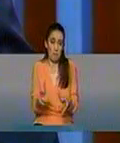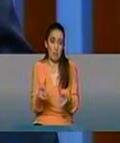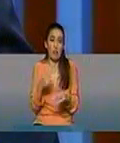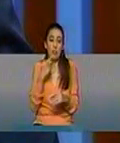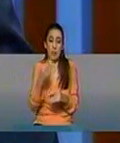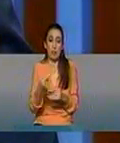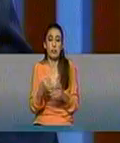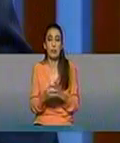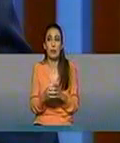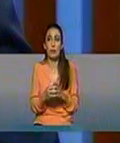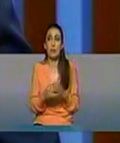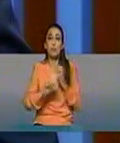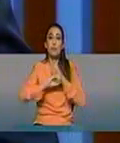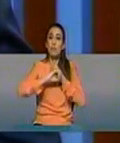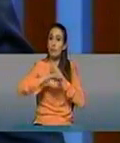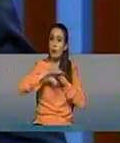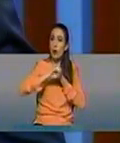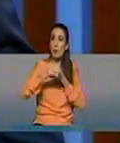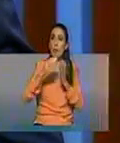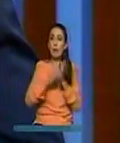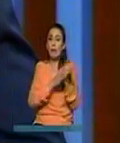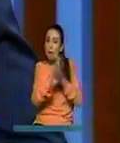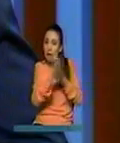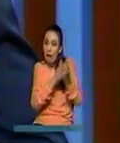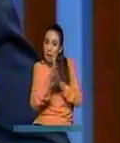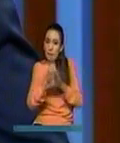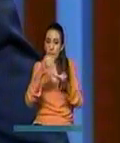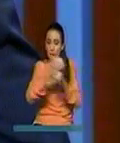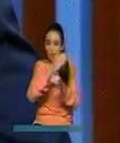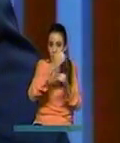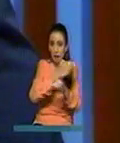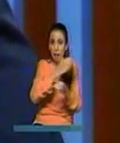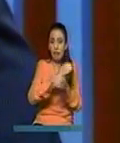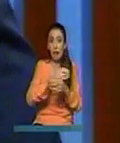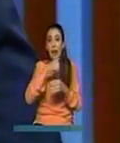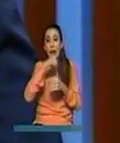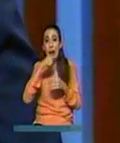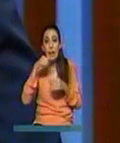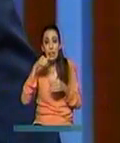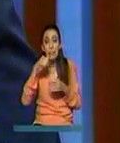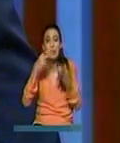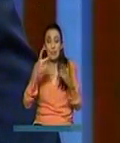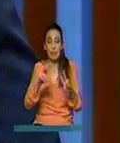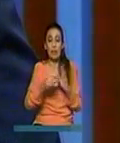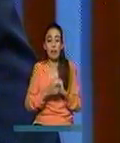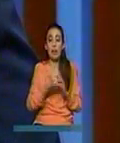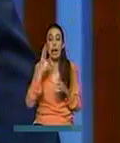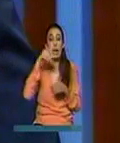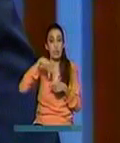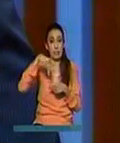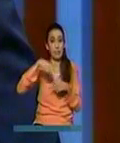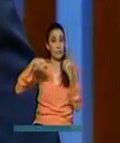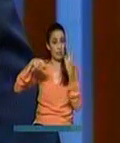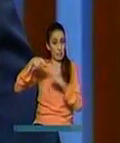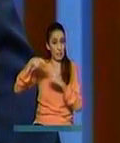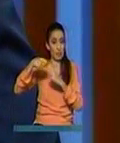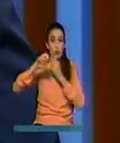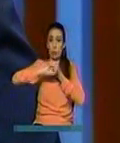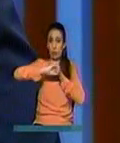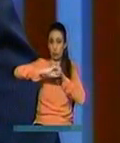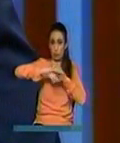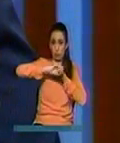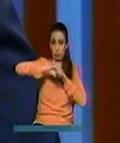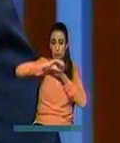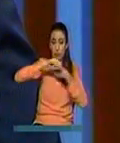promoviendo café, chocolate y cerveza artesanal, ajá, dentro de la ciudad. Como puntos de